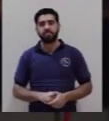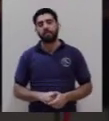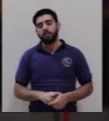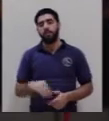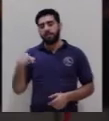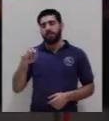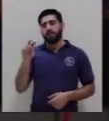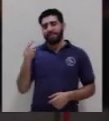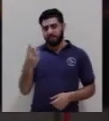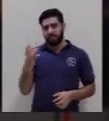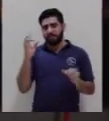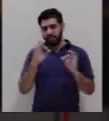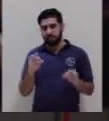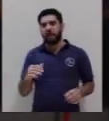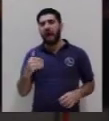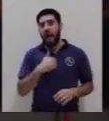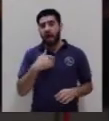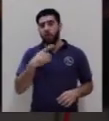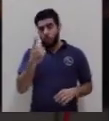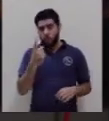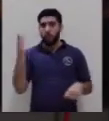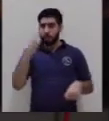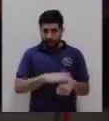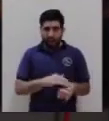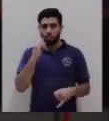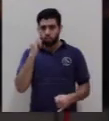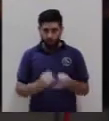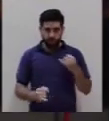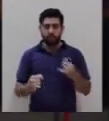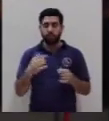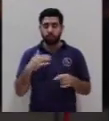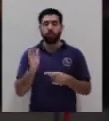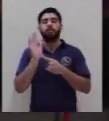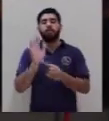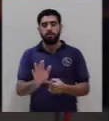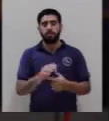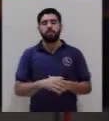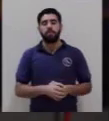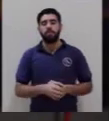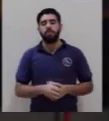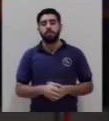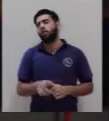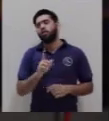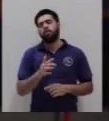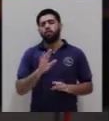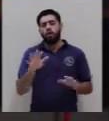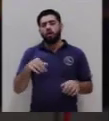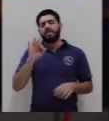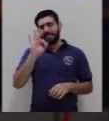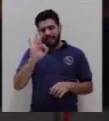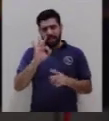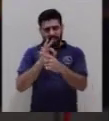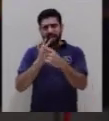Ok, esta sería la segunda opción. Sí. Y hay una más. Hay una más y la última, pero no es que sea la última, sino